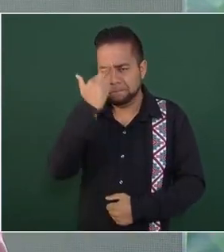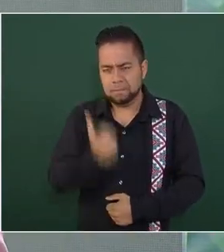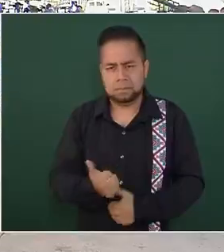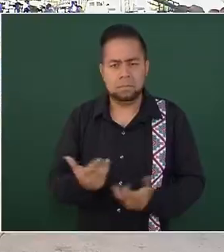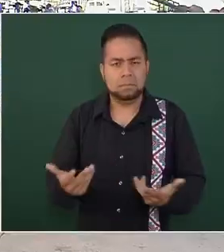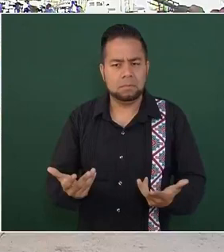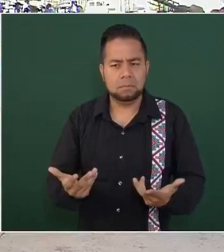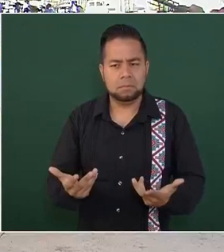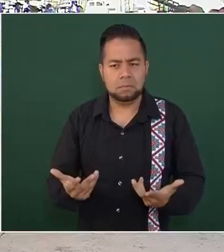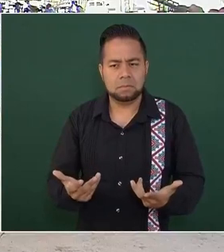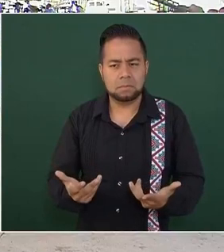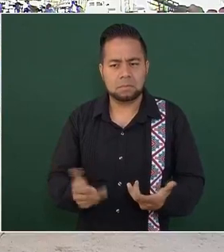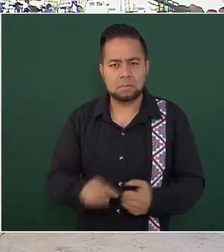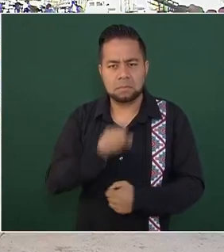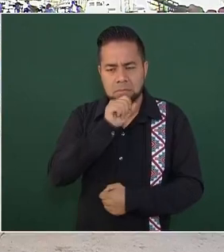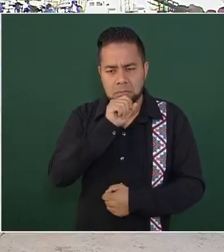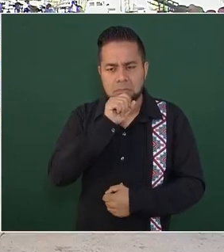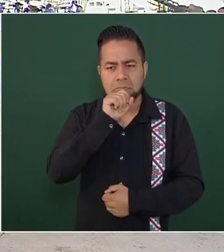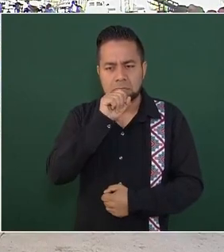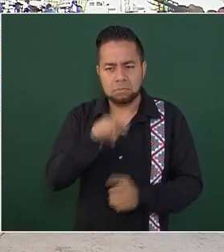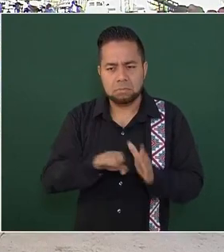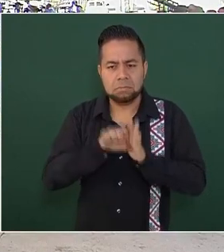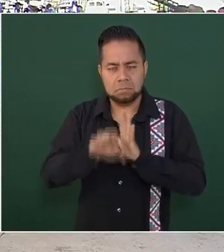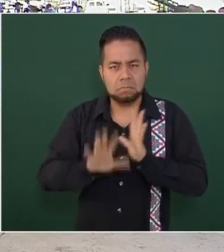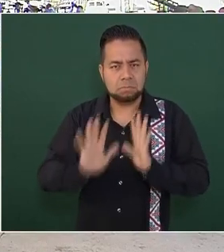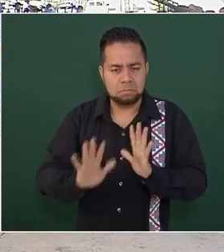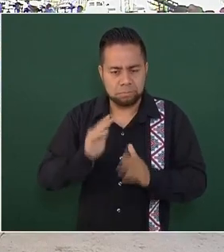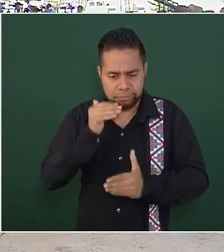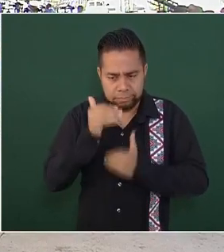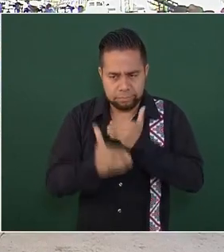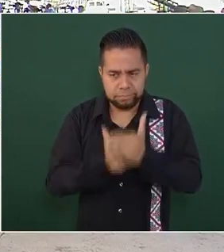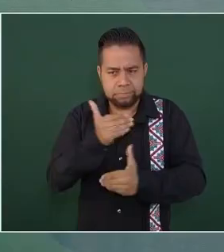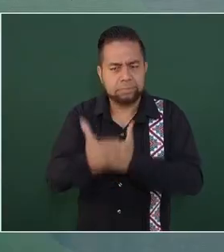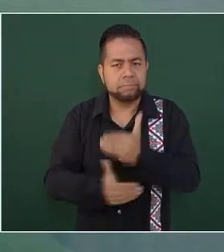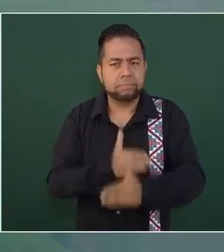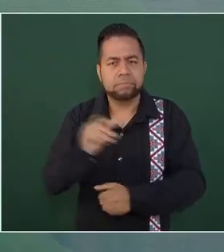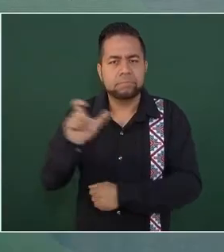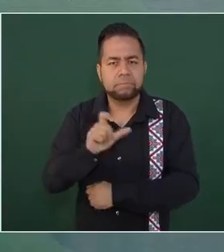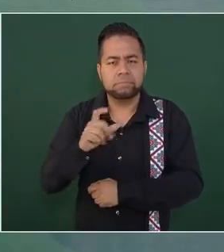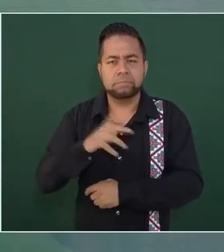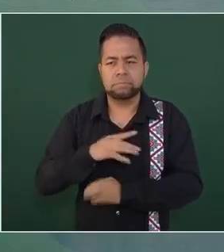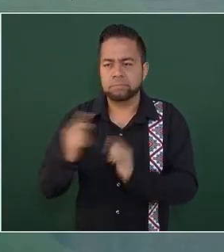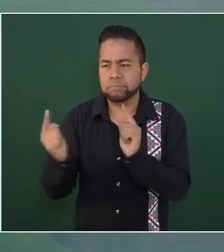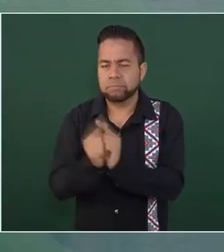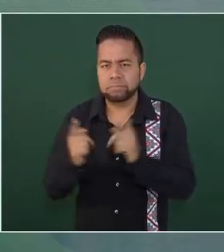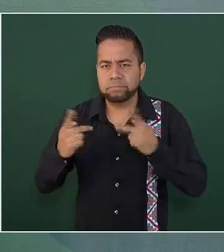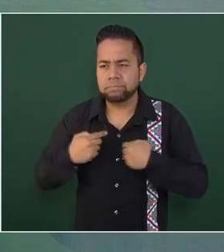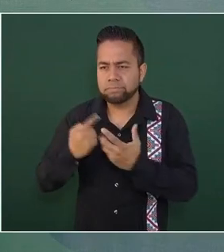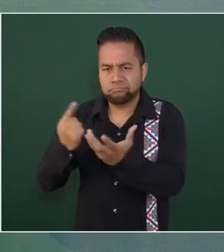se avanza cuando se escucha la gente